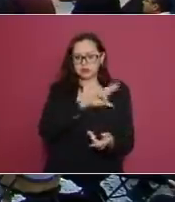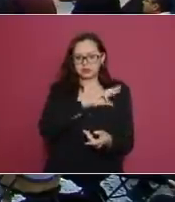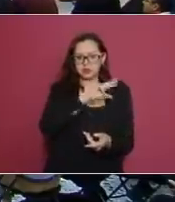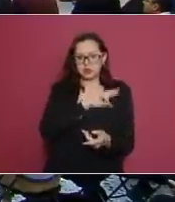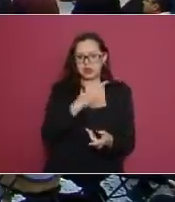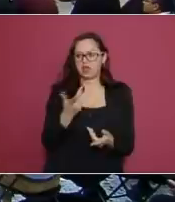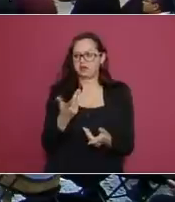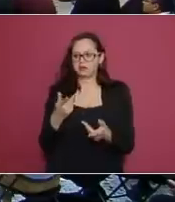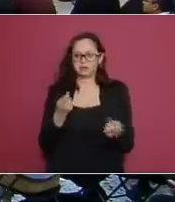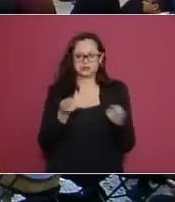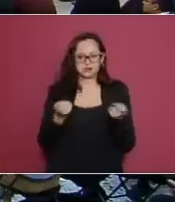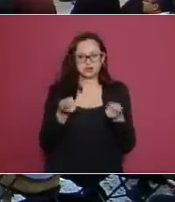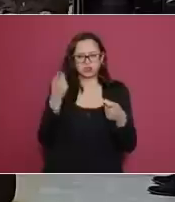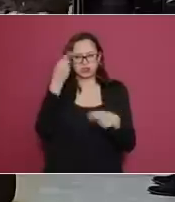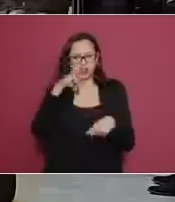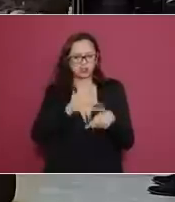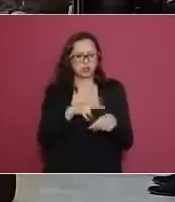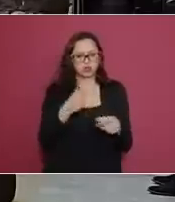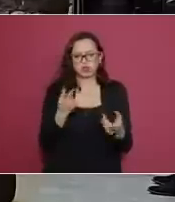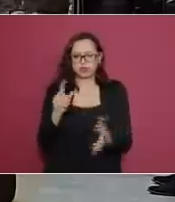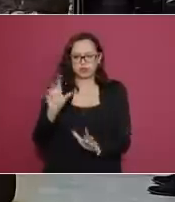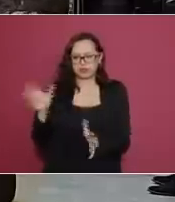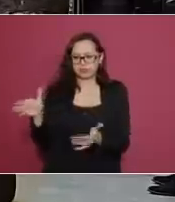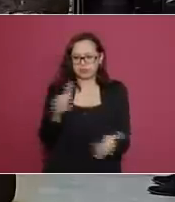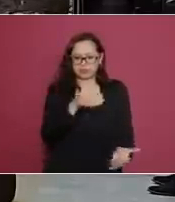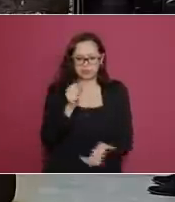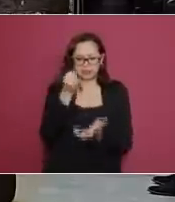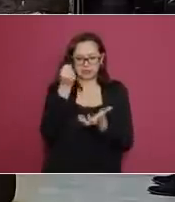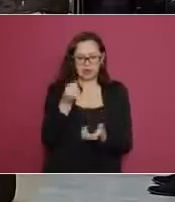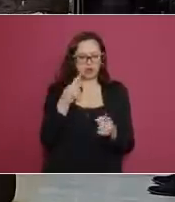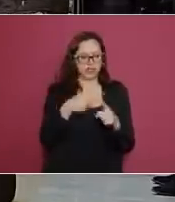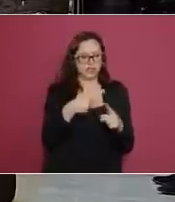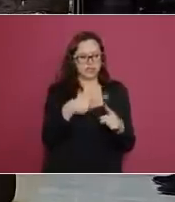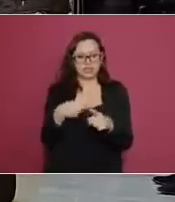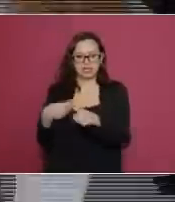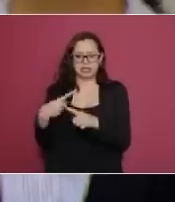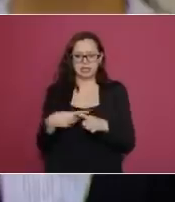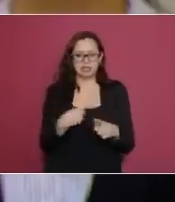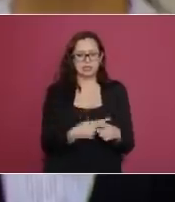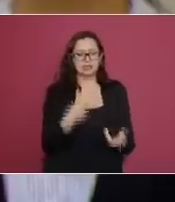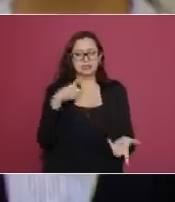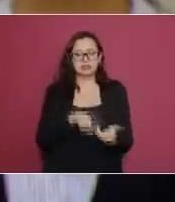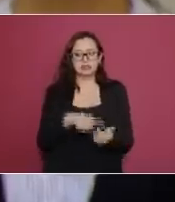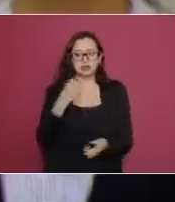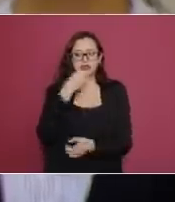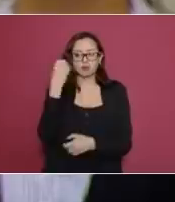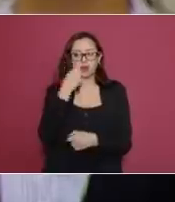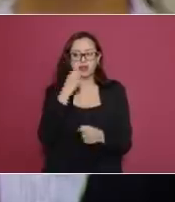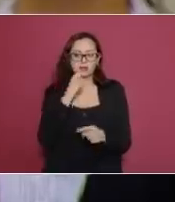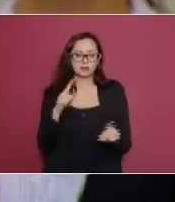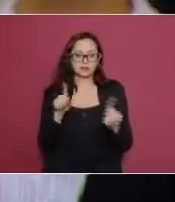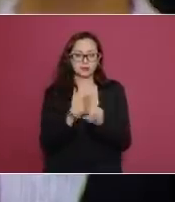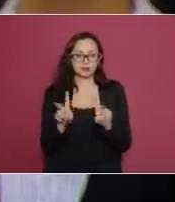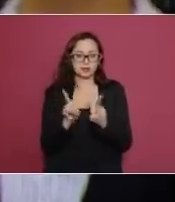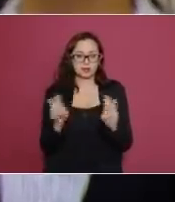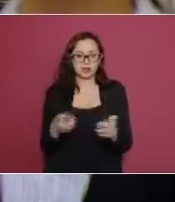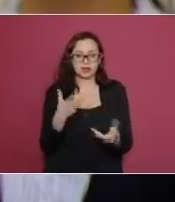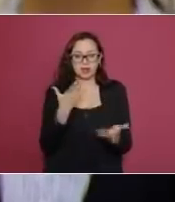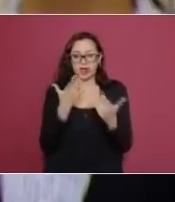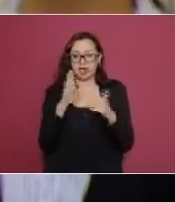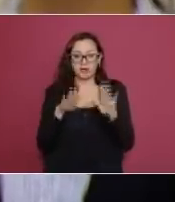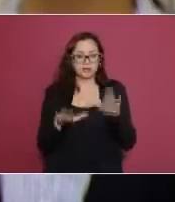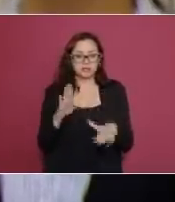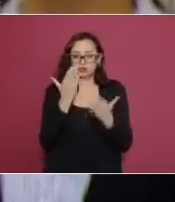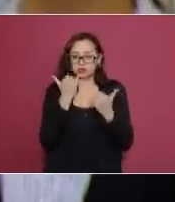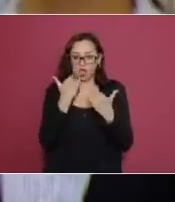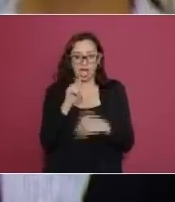y lamentablemente no se sabe dónde van a parar esos recursos porque las escuelas siguen en las mismas condiciones, no tienen a veces